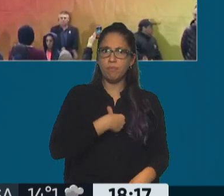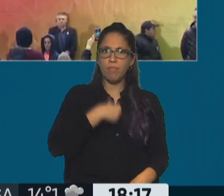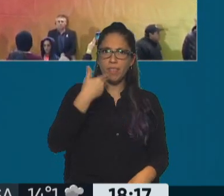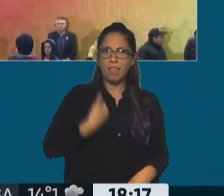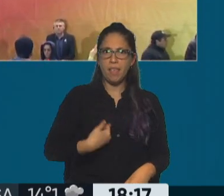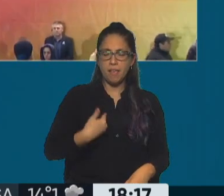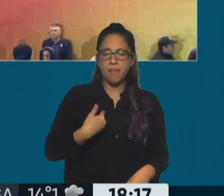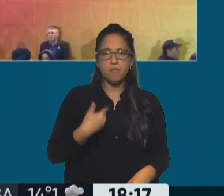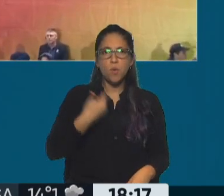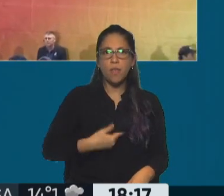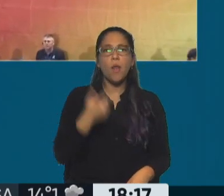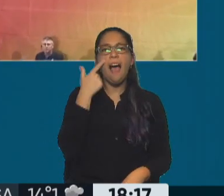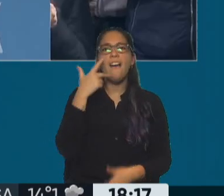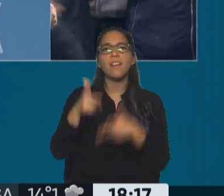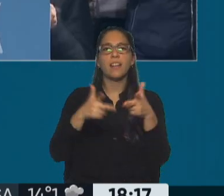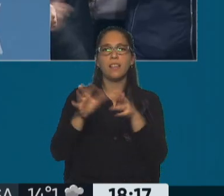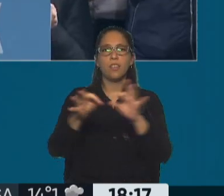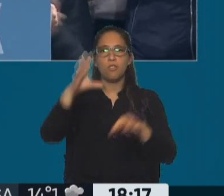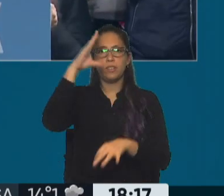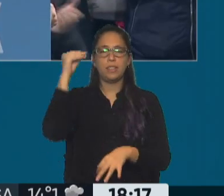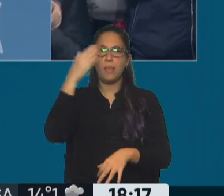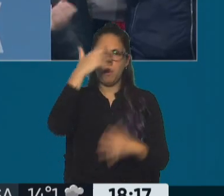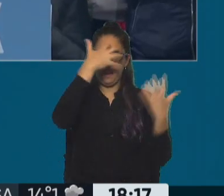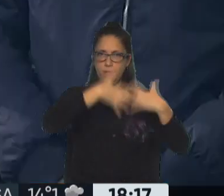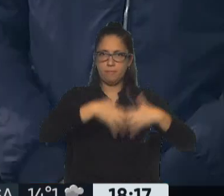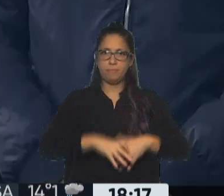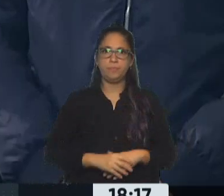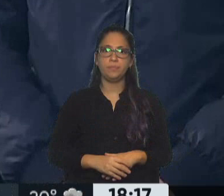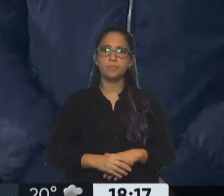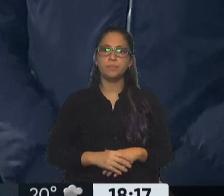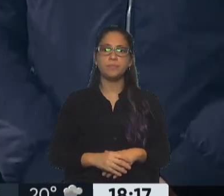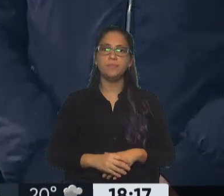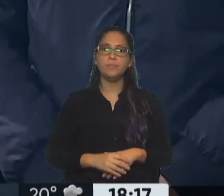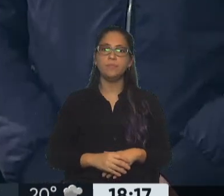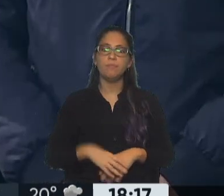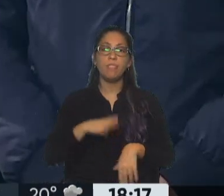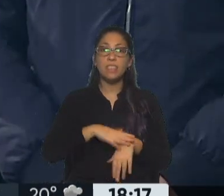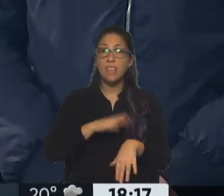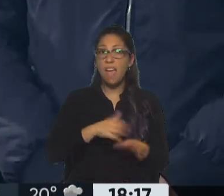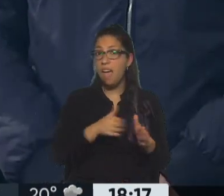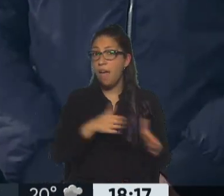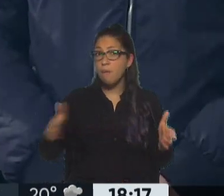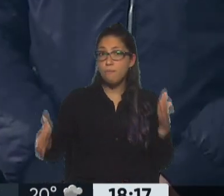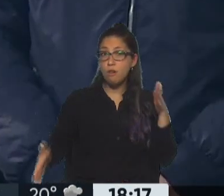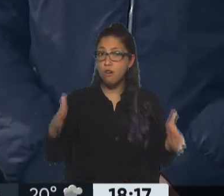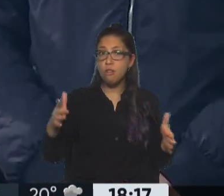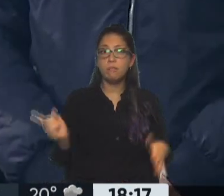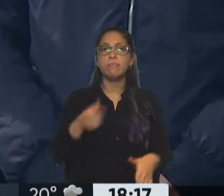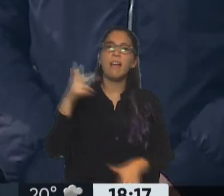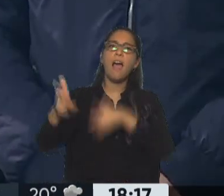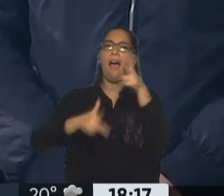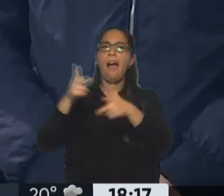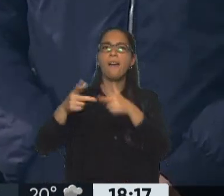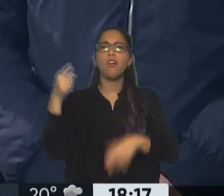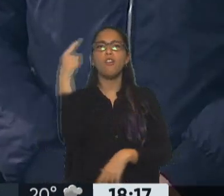de Cristina y después la pensamos. Dale. En estos tiempos en los cuales se habla tanto en contra